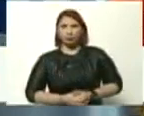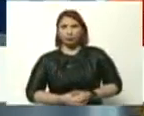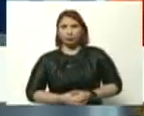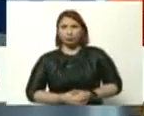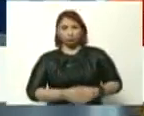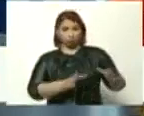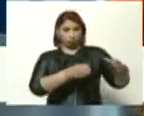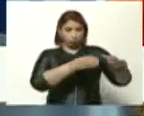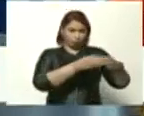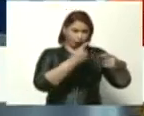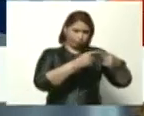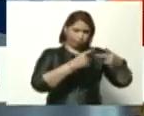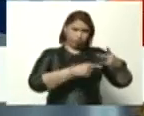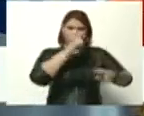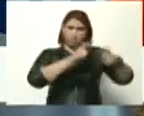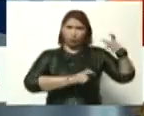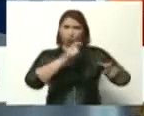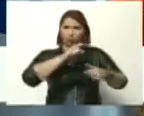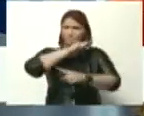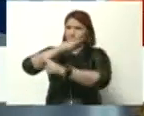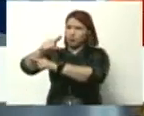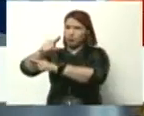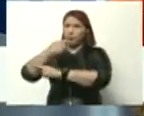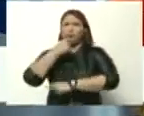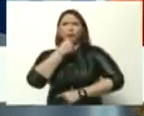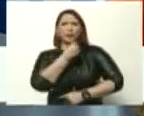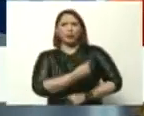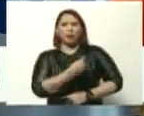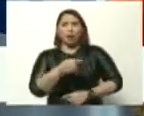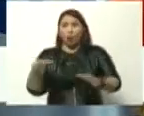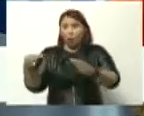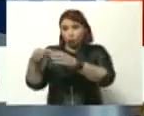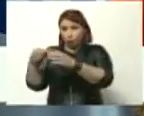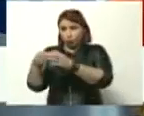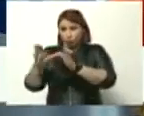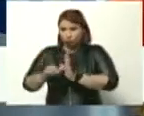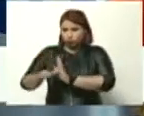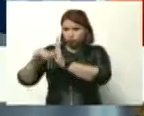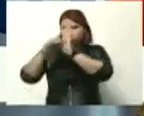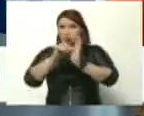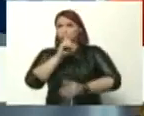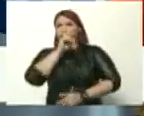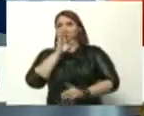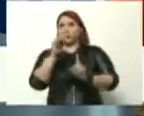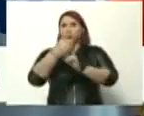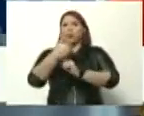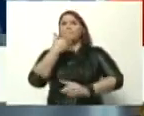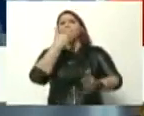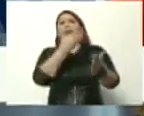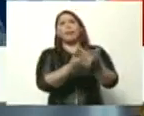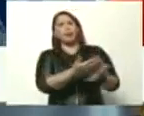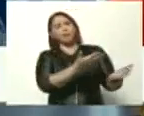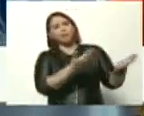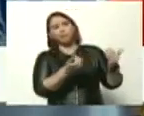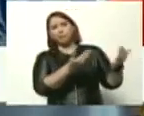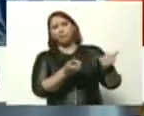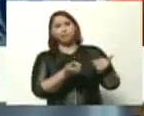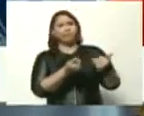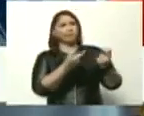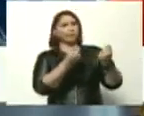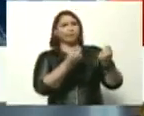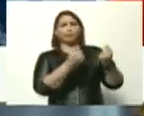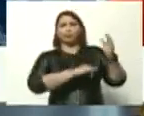de varios ciudadanos que manifestaban que una banda de extorsión les exigían altas